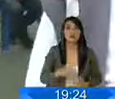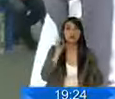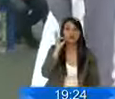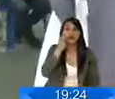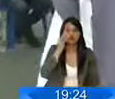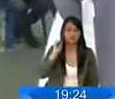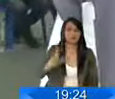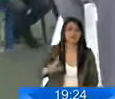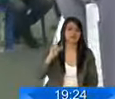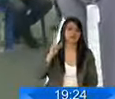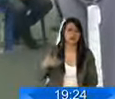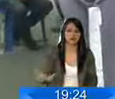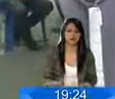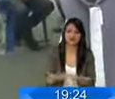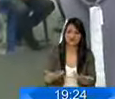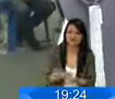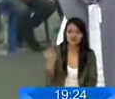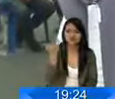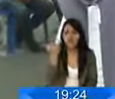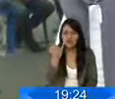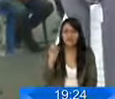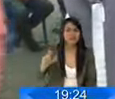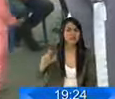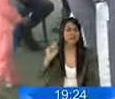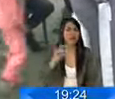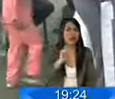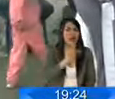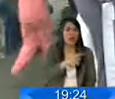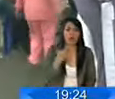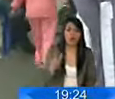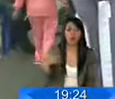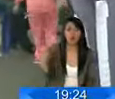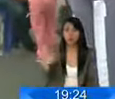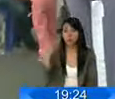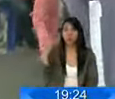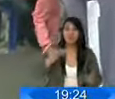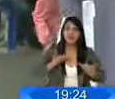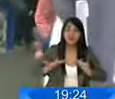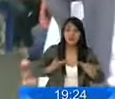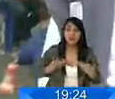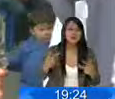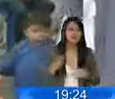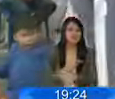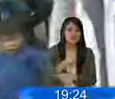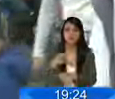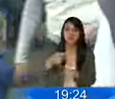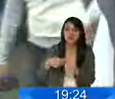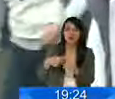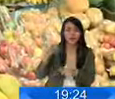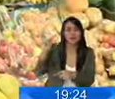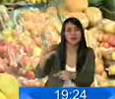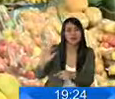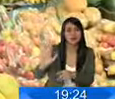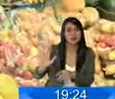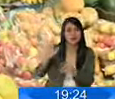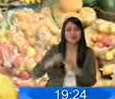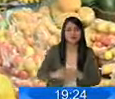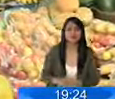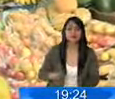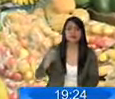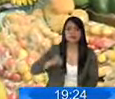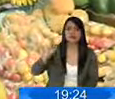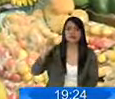frutas, los legumbres también, todo ha subido y al menos en las tiendas cuestan más que en el mercado. Está